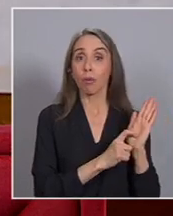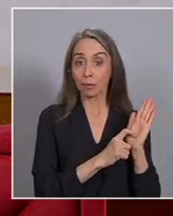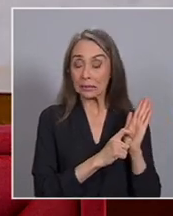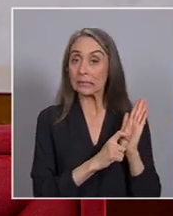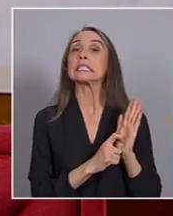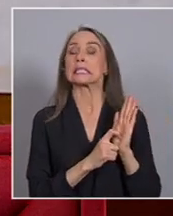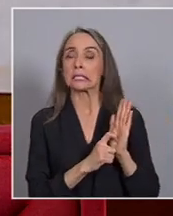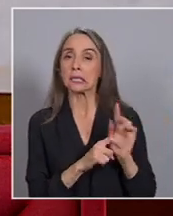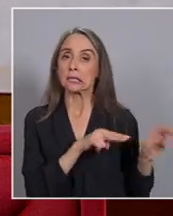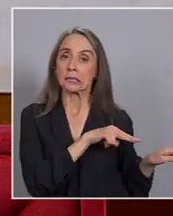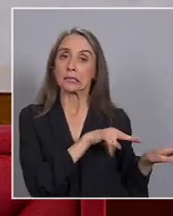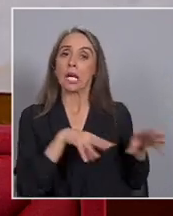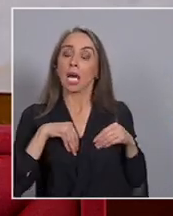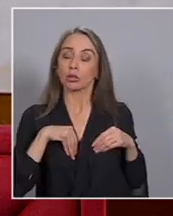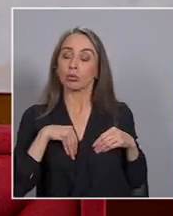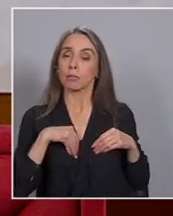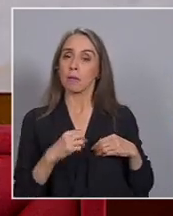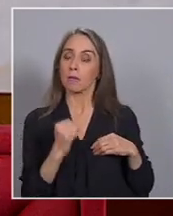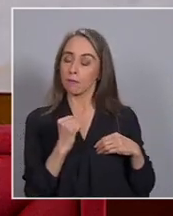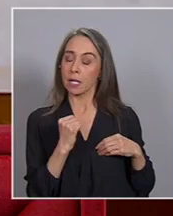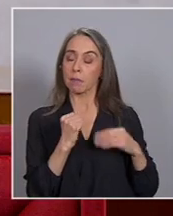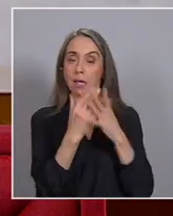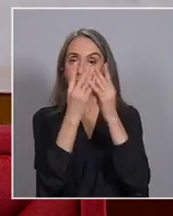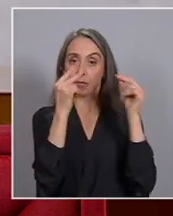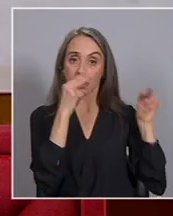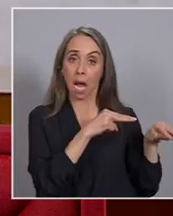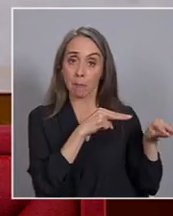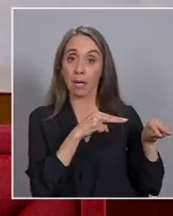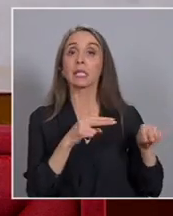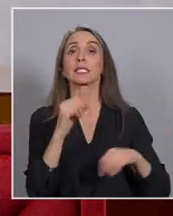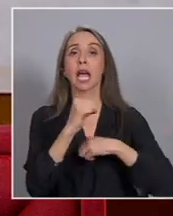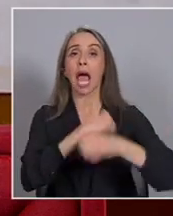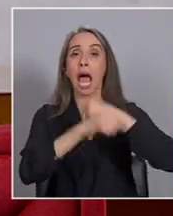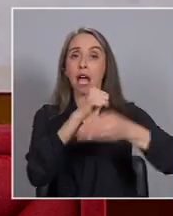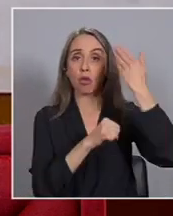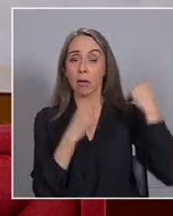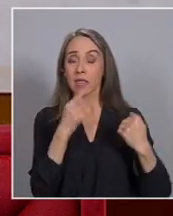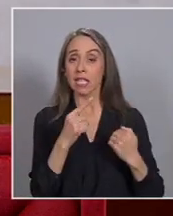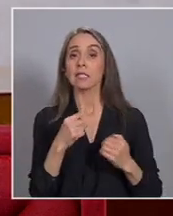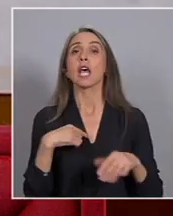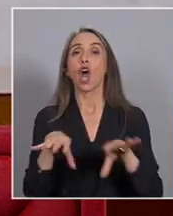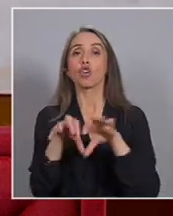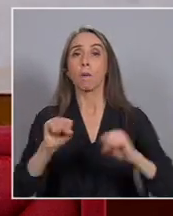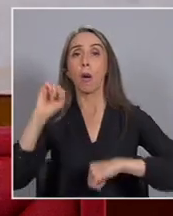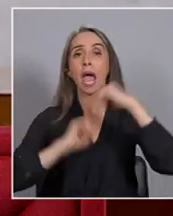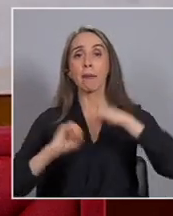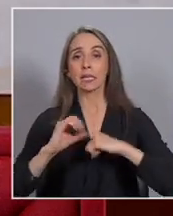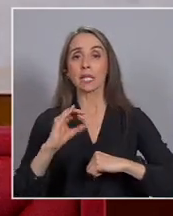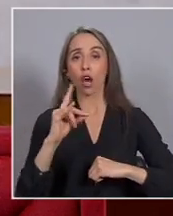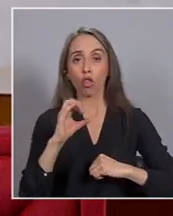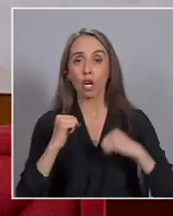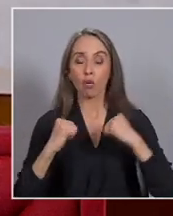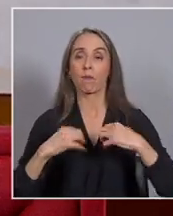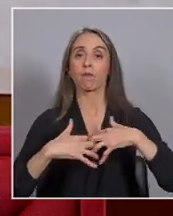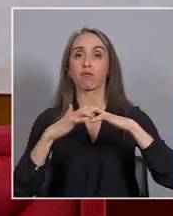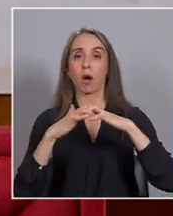entereza y transparencia. Por eso el año pasado me comprometí a fortalecer Codelco y a